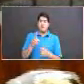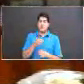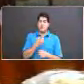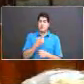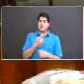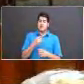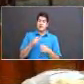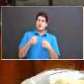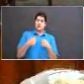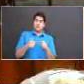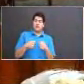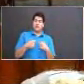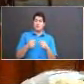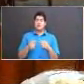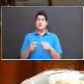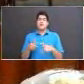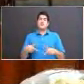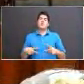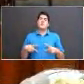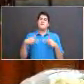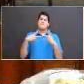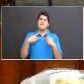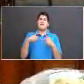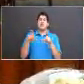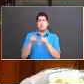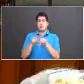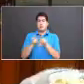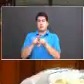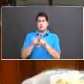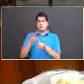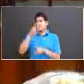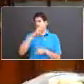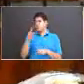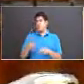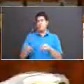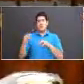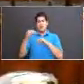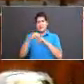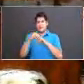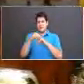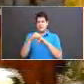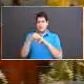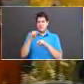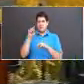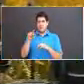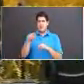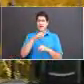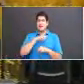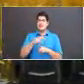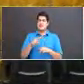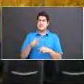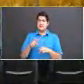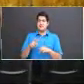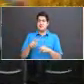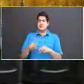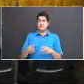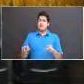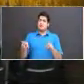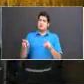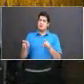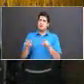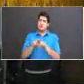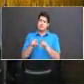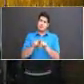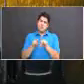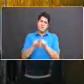su concubina. No se casaron. Y entonces ella, siendo su concubina, le falló. Y la historia es